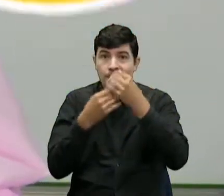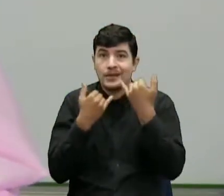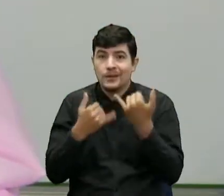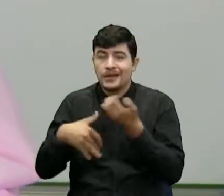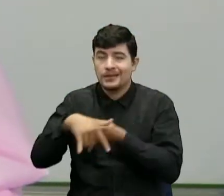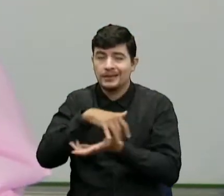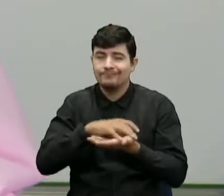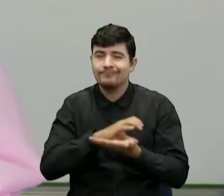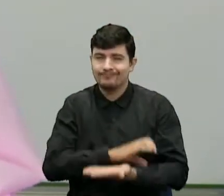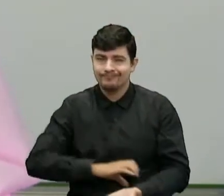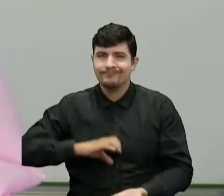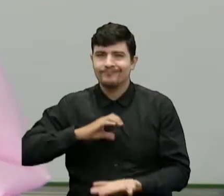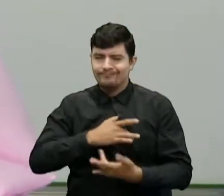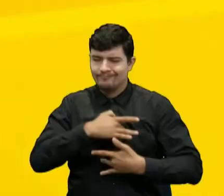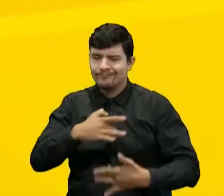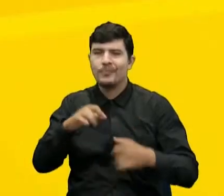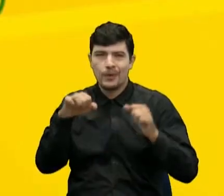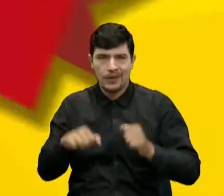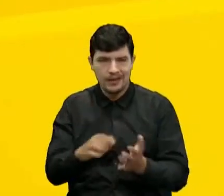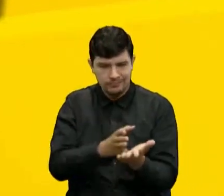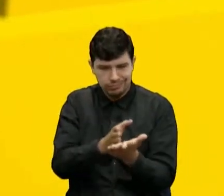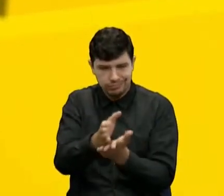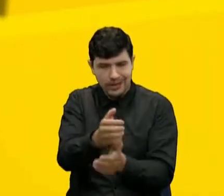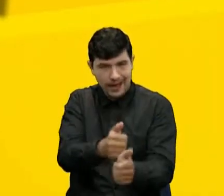Es el camino Para seguir adelante